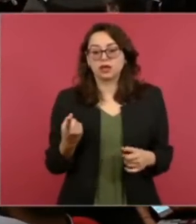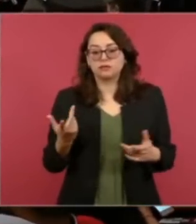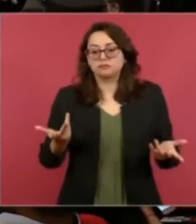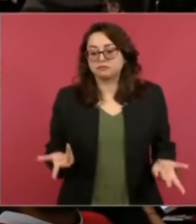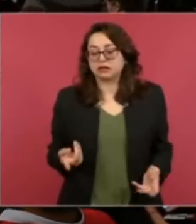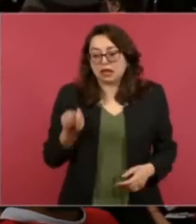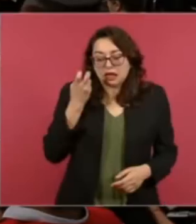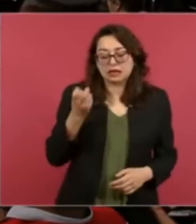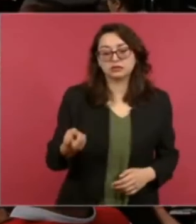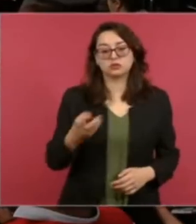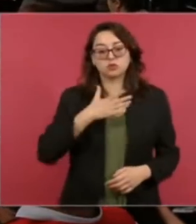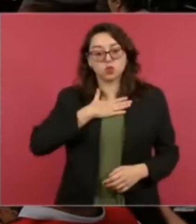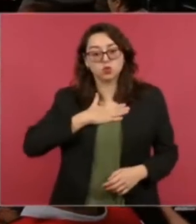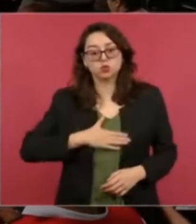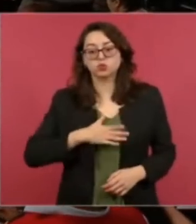democrático y justo.